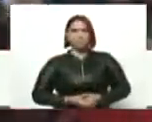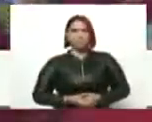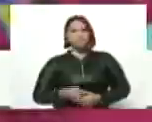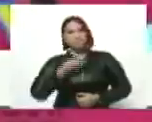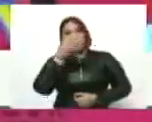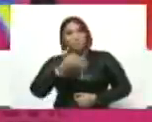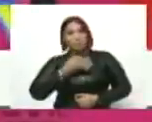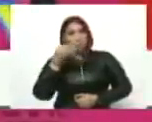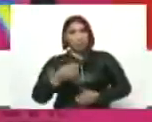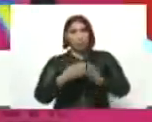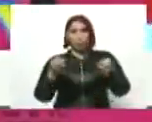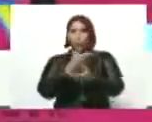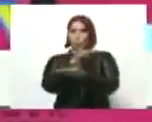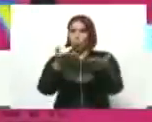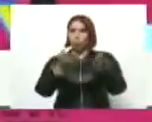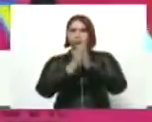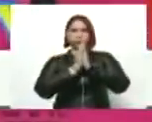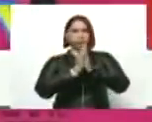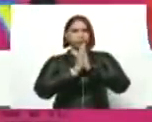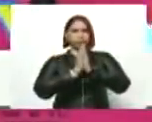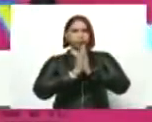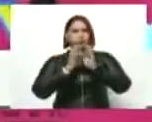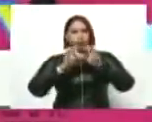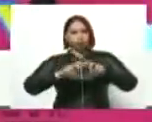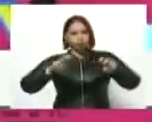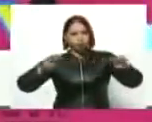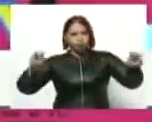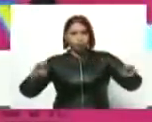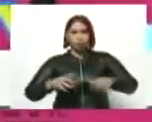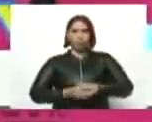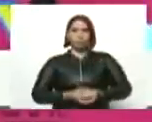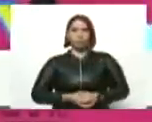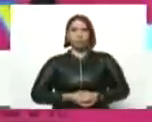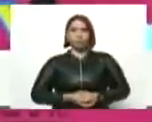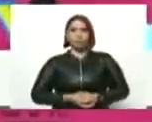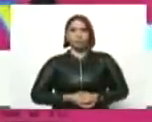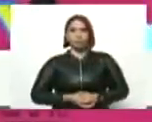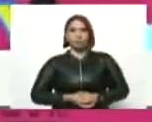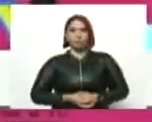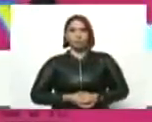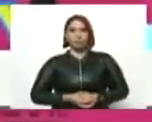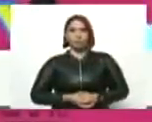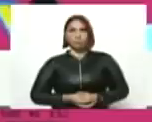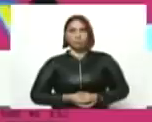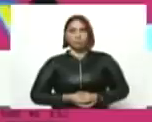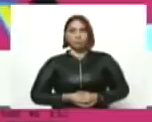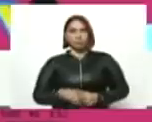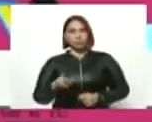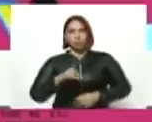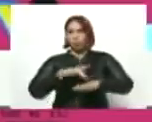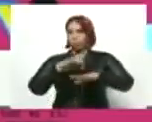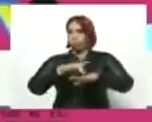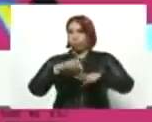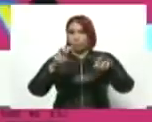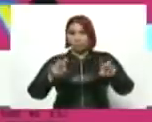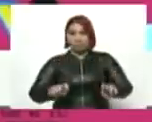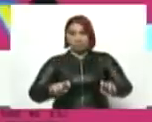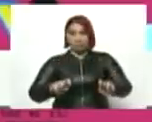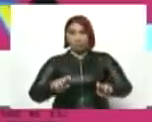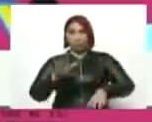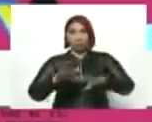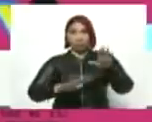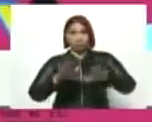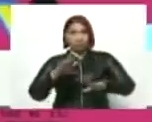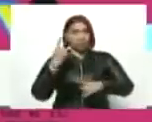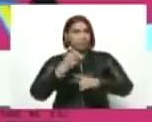Buenas tardes a todas y a todos. Por favor, tomen asiento. O mejor dicho, no tomen asiento aún, porque vamos a empezar por